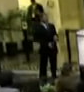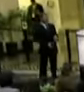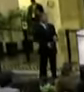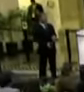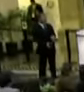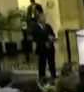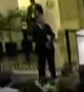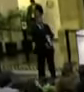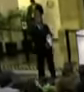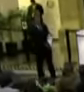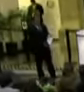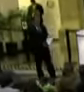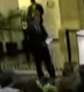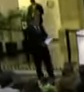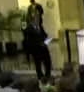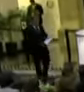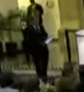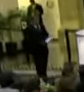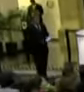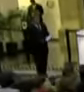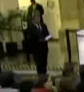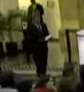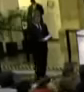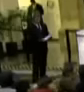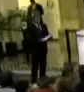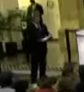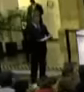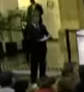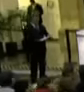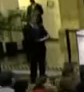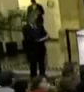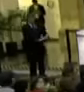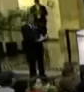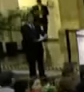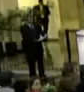Muchas gracias, doctor José Miguel Insulza.